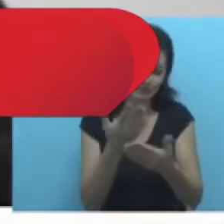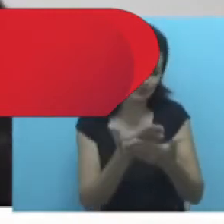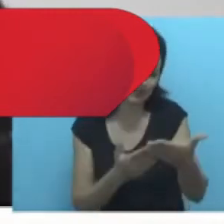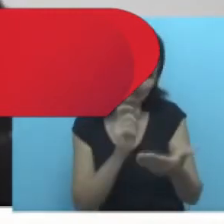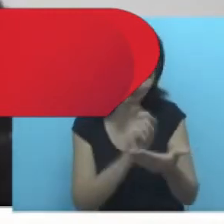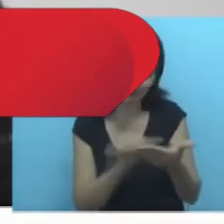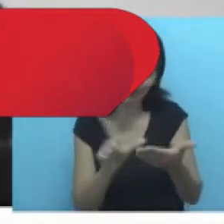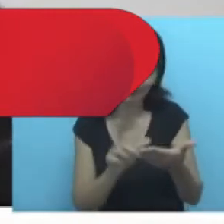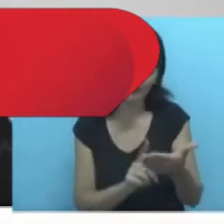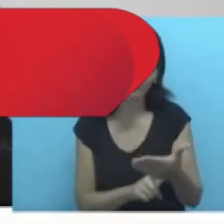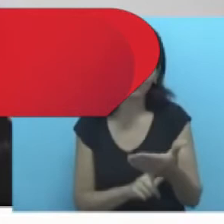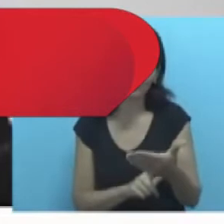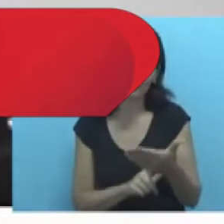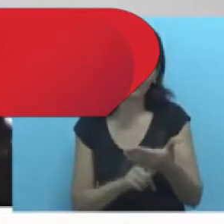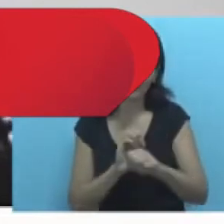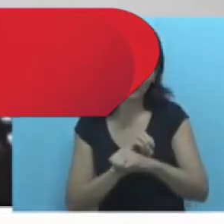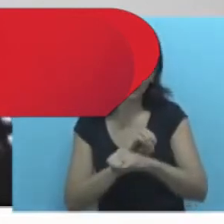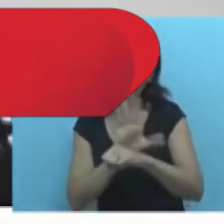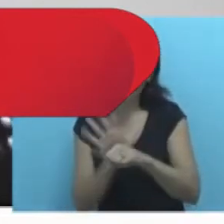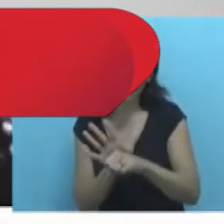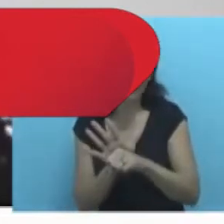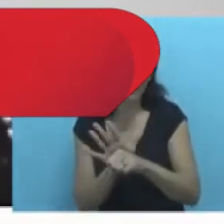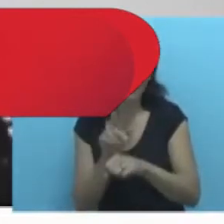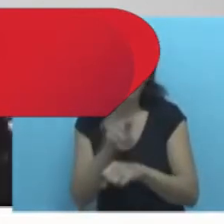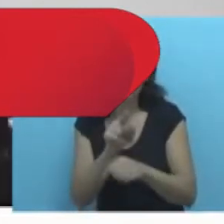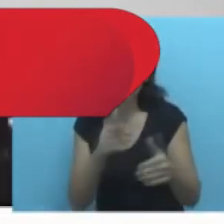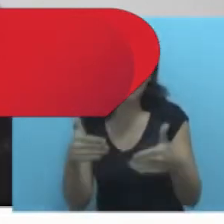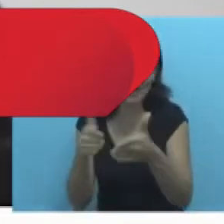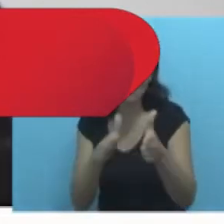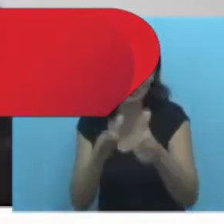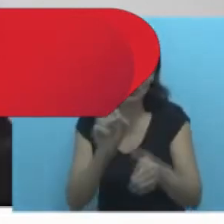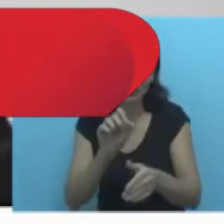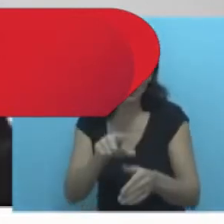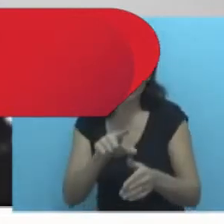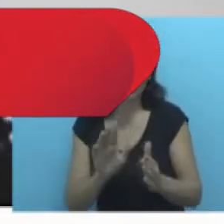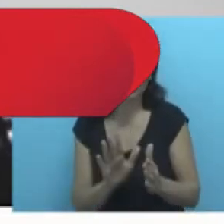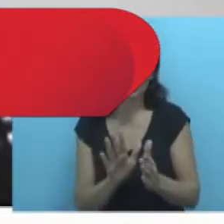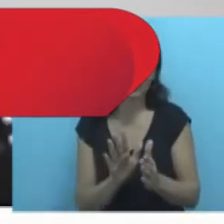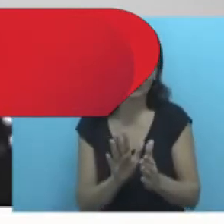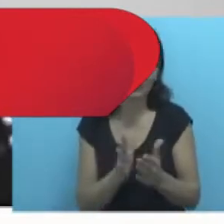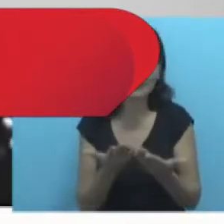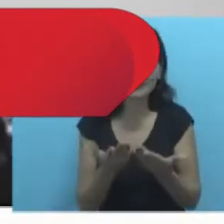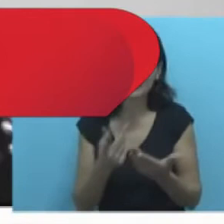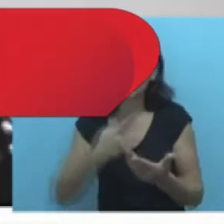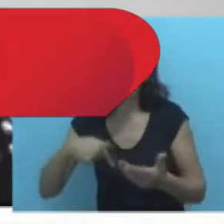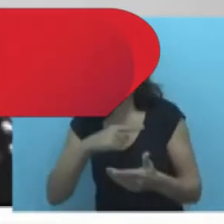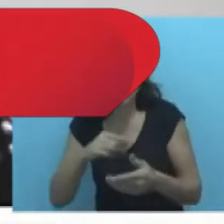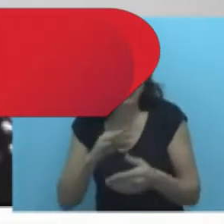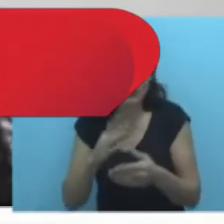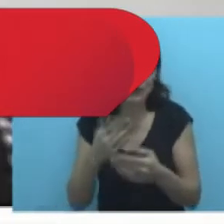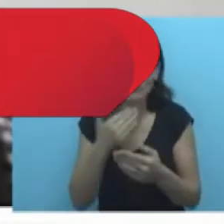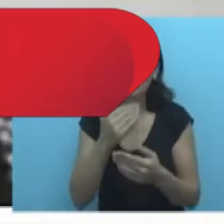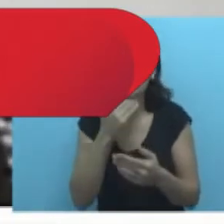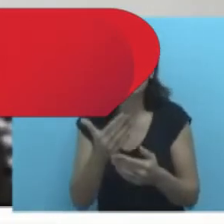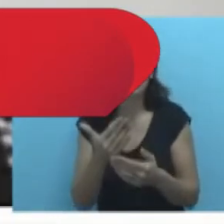dice: el COVID tiene su propio camino y nos invade la impotencia de